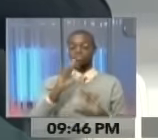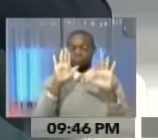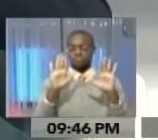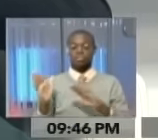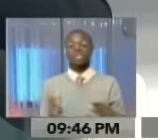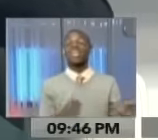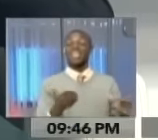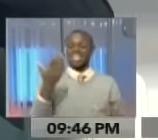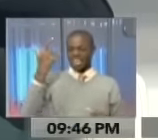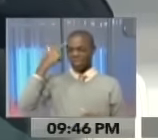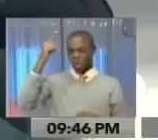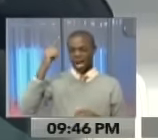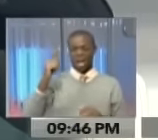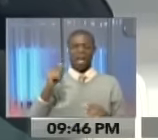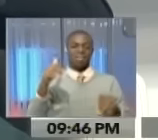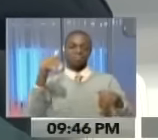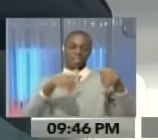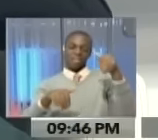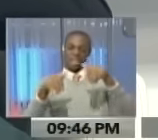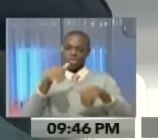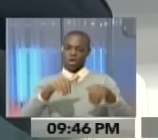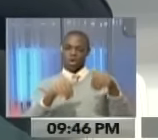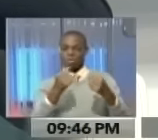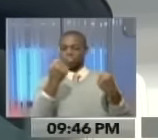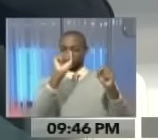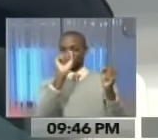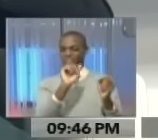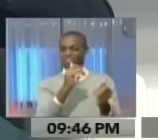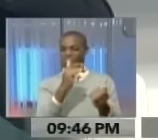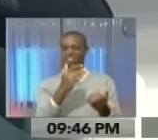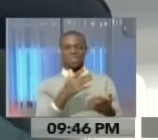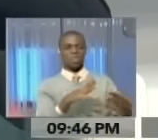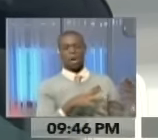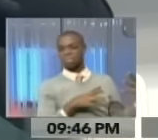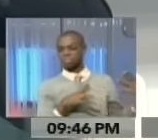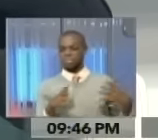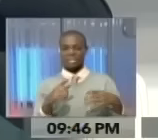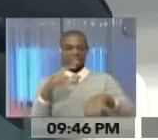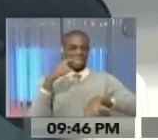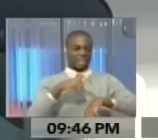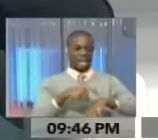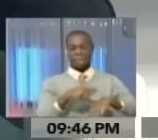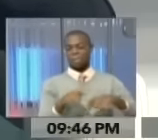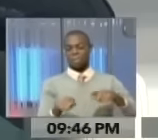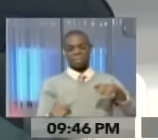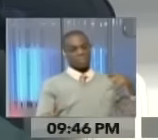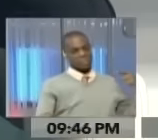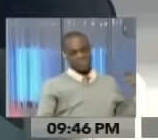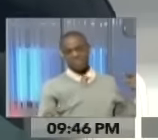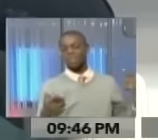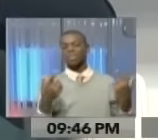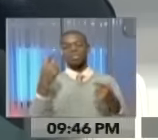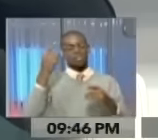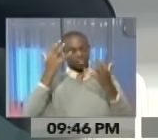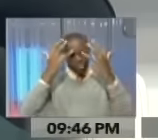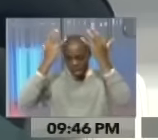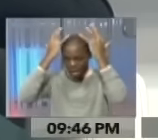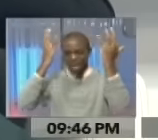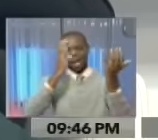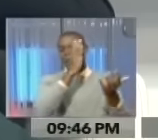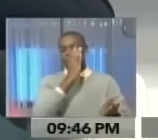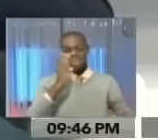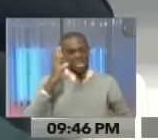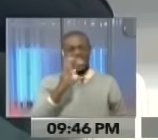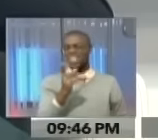revocatorio que por cierto se presentó completamente a destiempo lo sabía capriles radonski Ramos alup Torre Alba